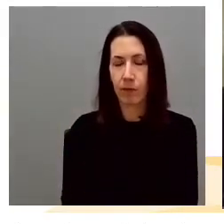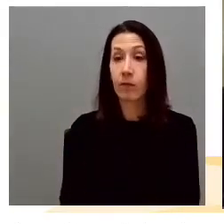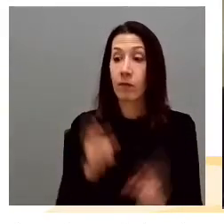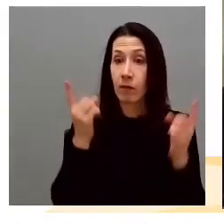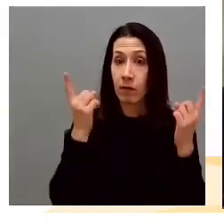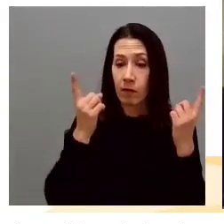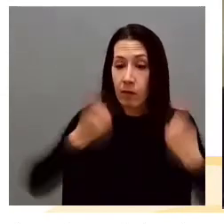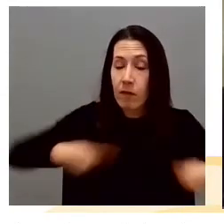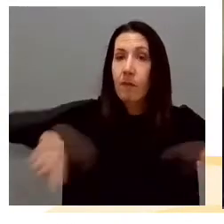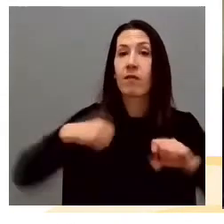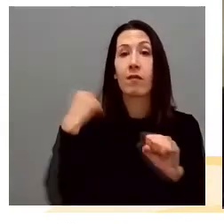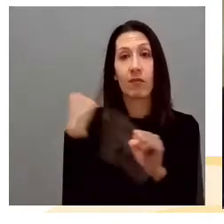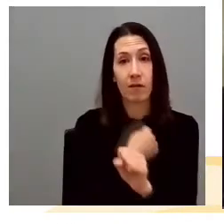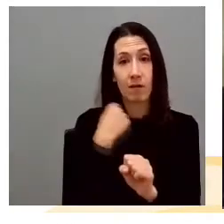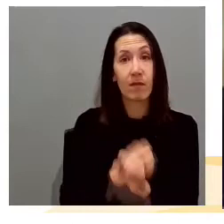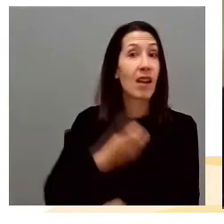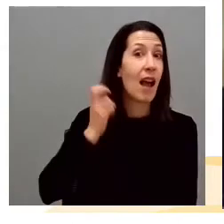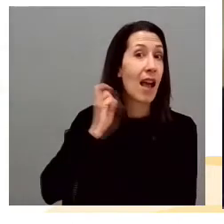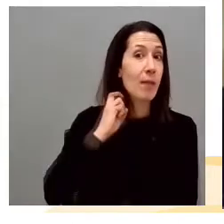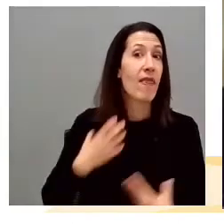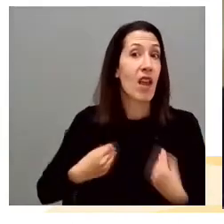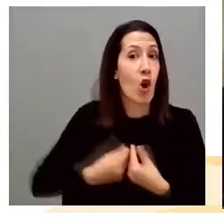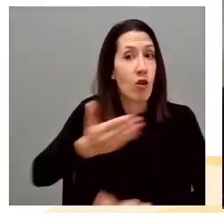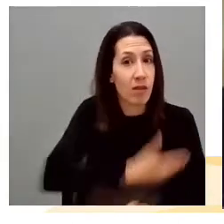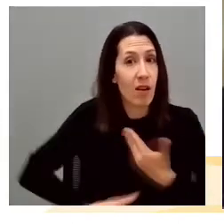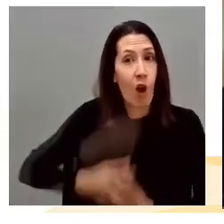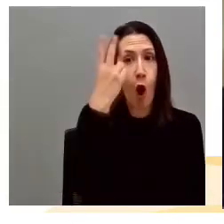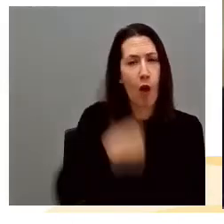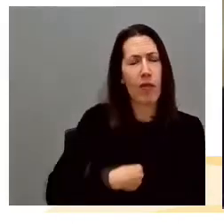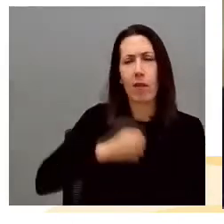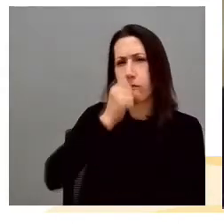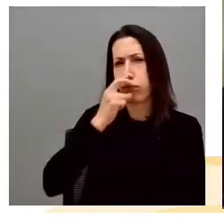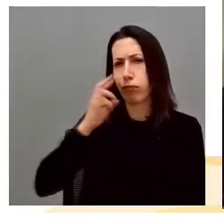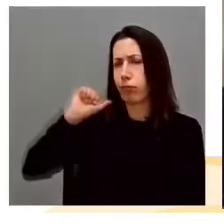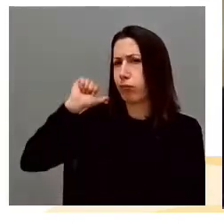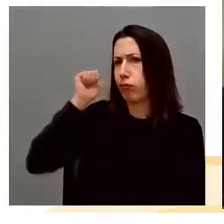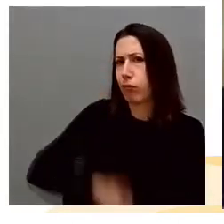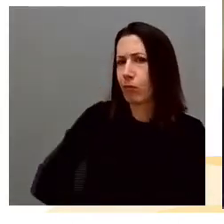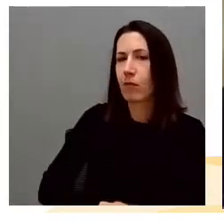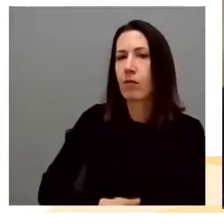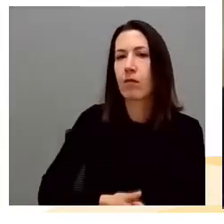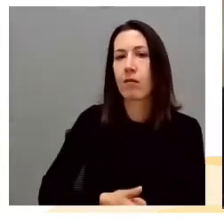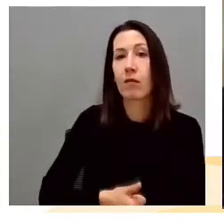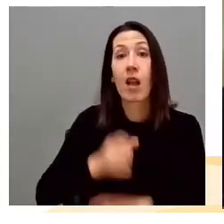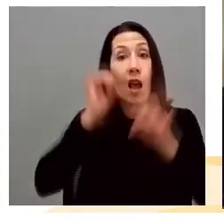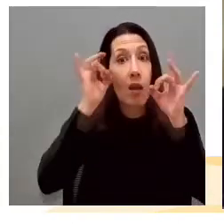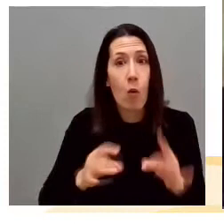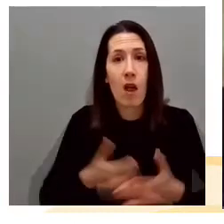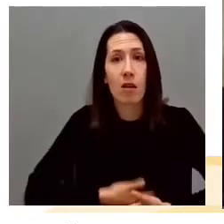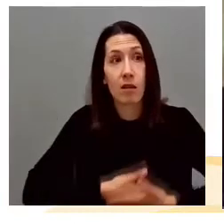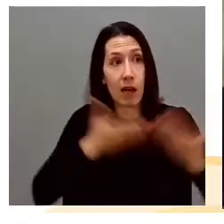Trabajamos con Aspace desde hace muchísimos años, como con el resto de la